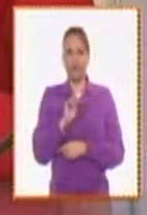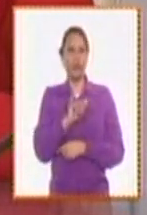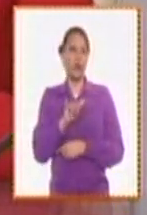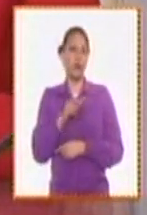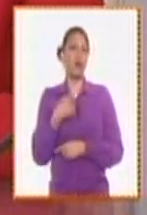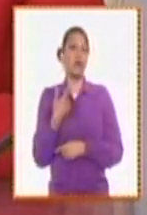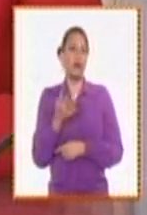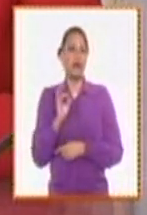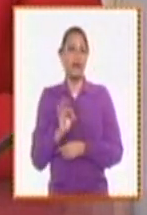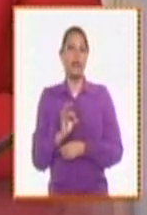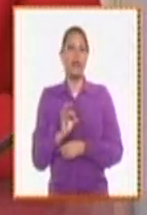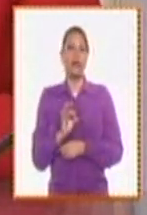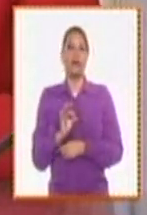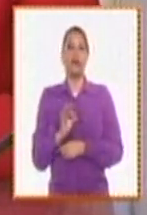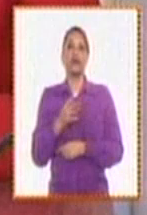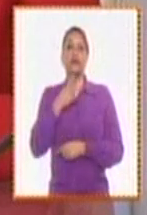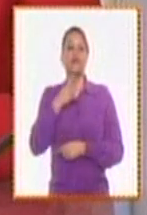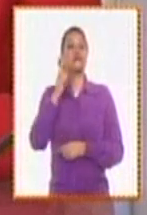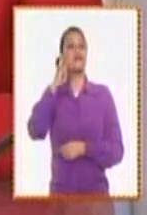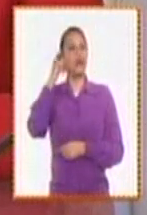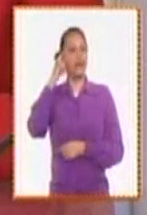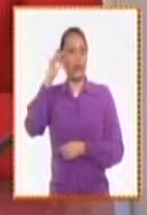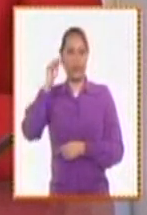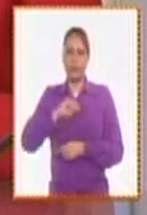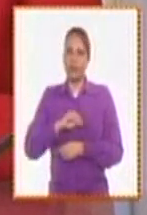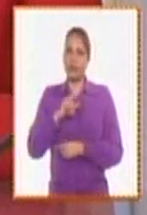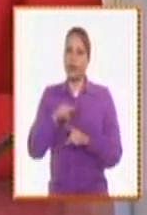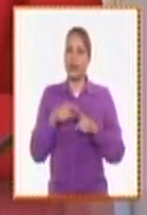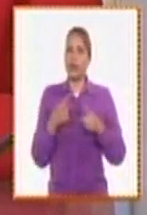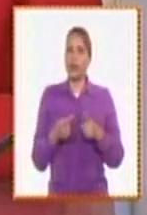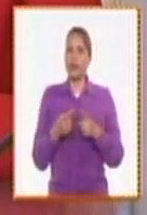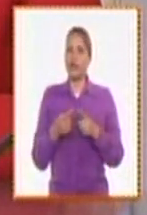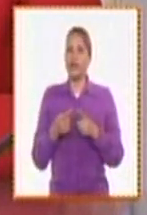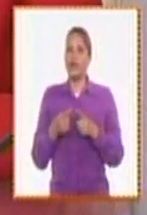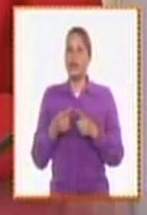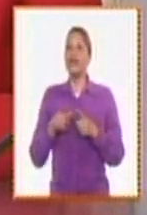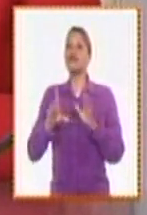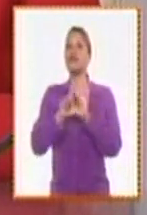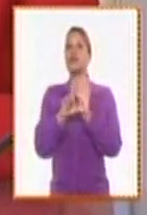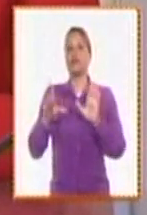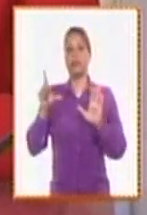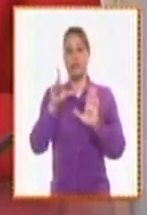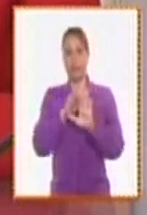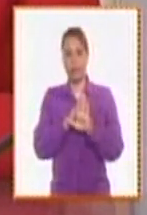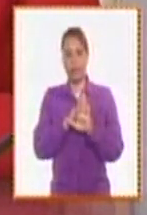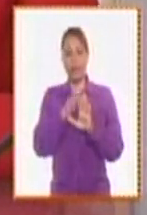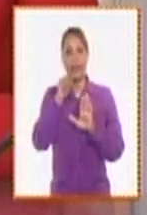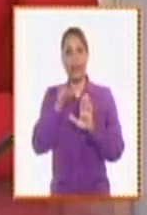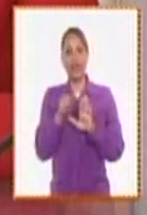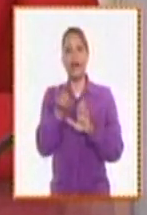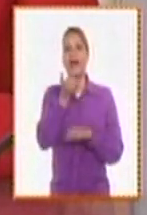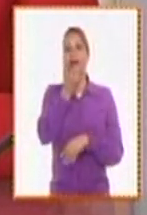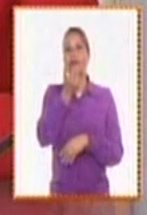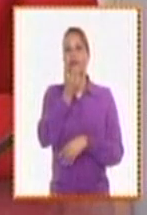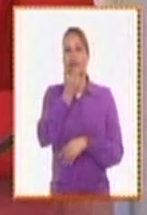actuamos con rigor, conscientes de que estos son ilícitos que causan